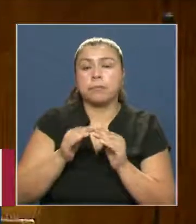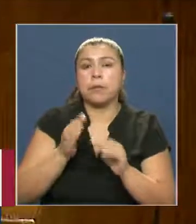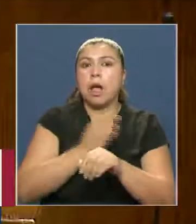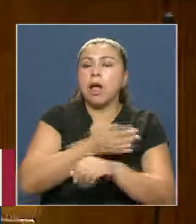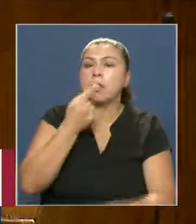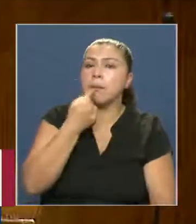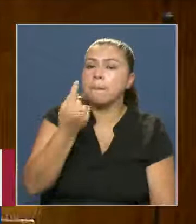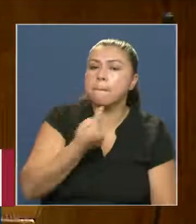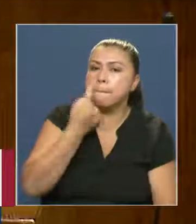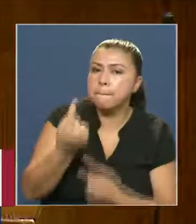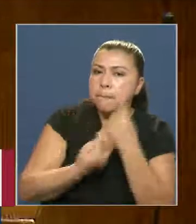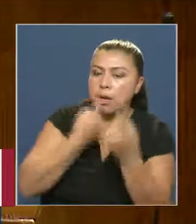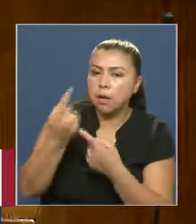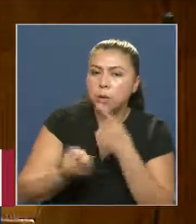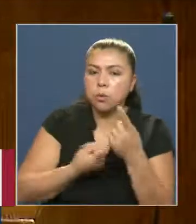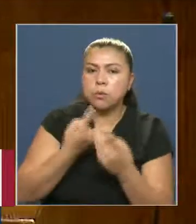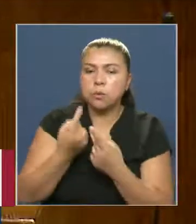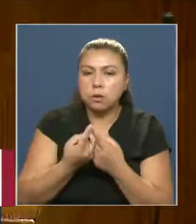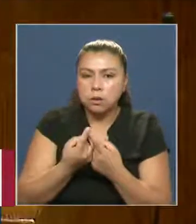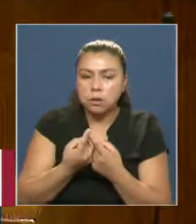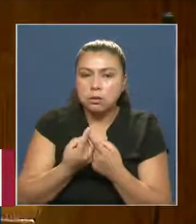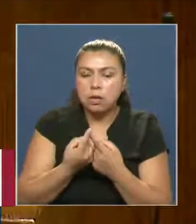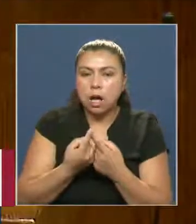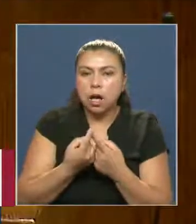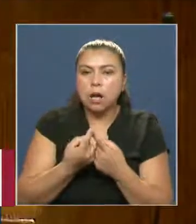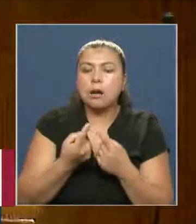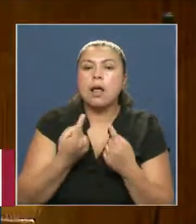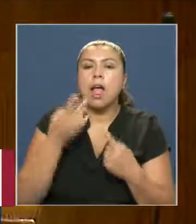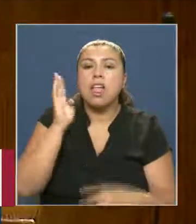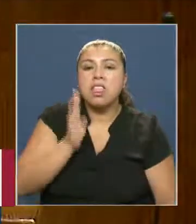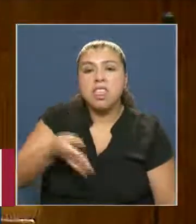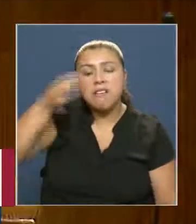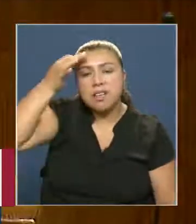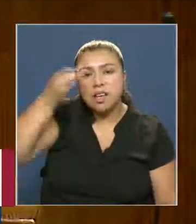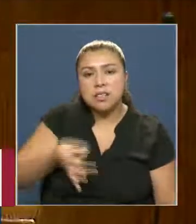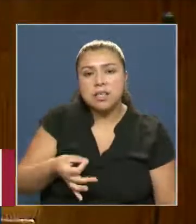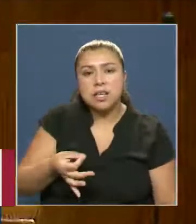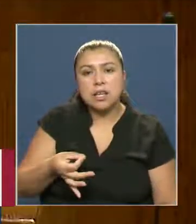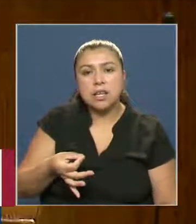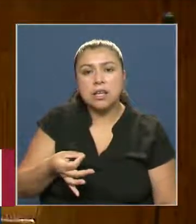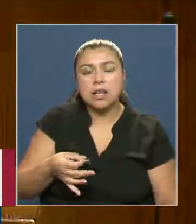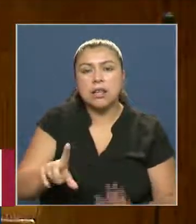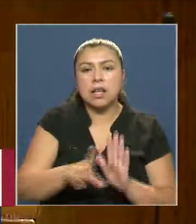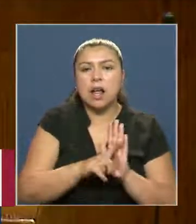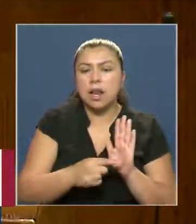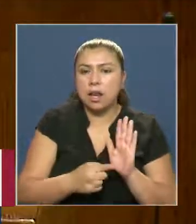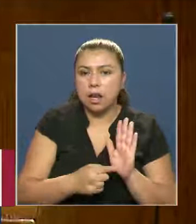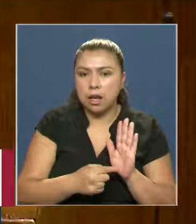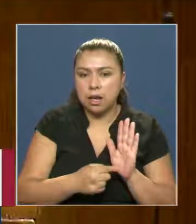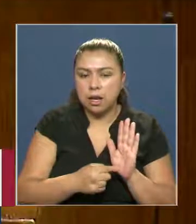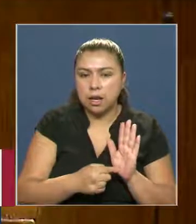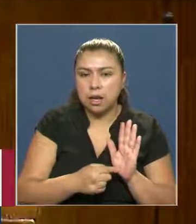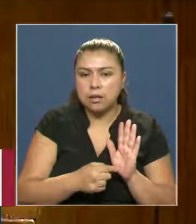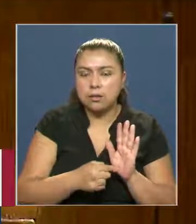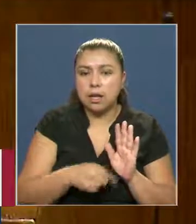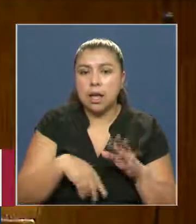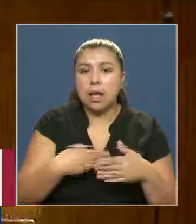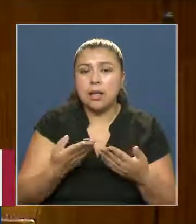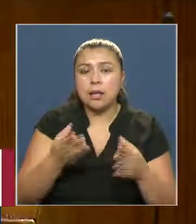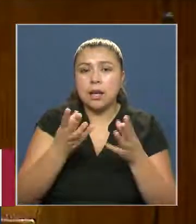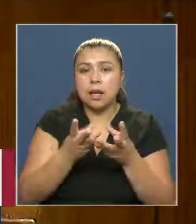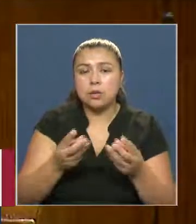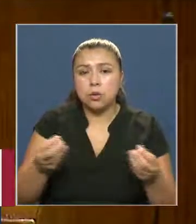a la Dirección de Obras Municipales respectiva, deberá decidir la aplicación de las leyes pertinentes para dar solución a